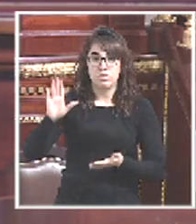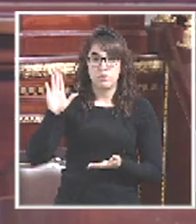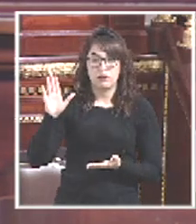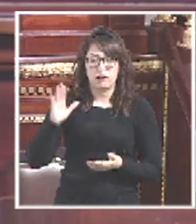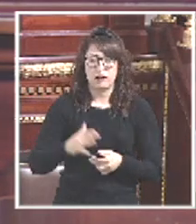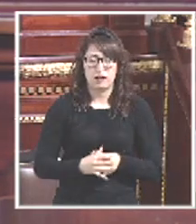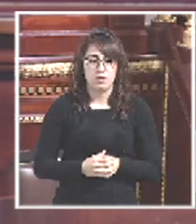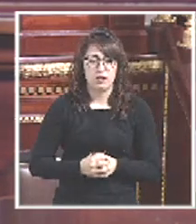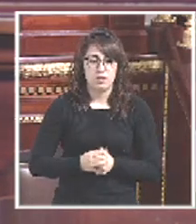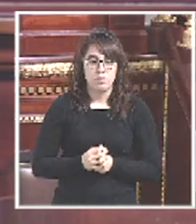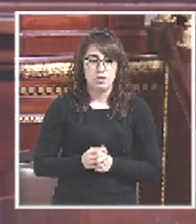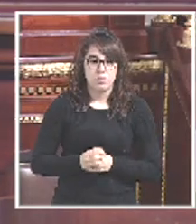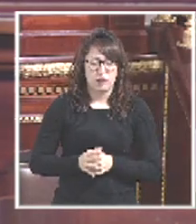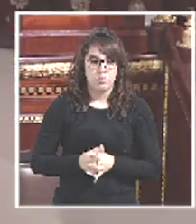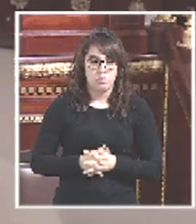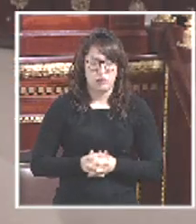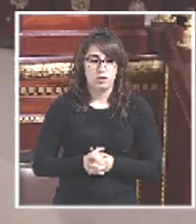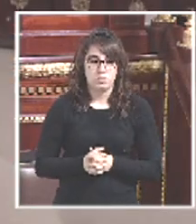manifestarlo levantando la mano.